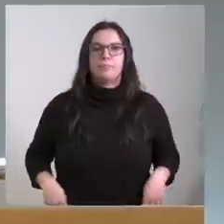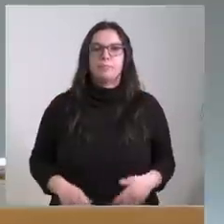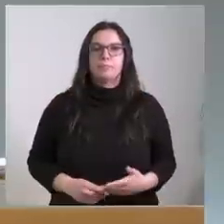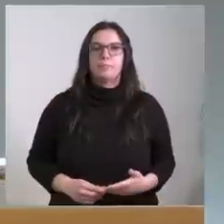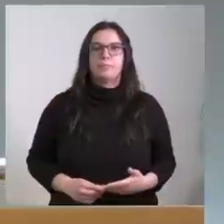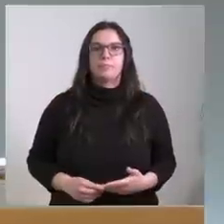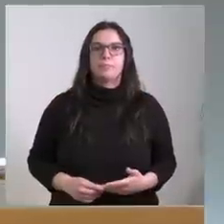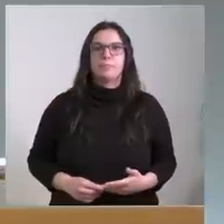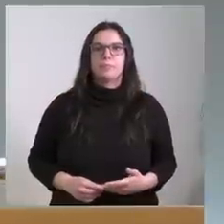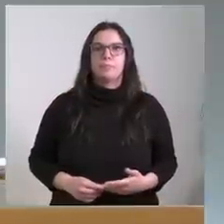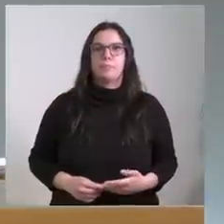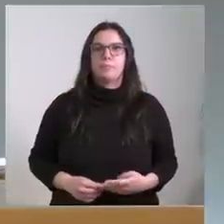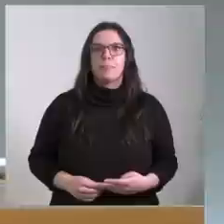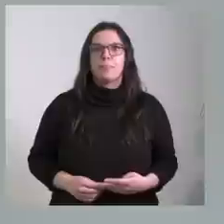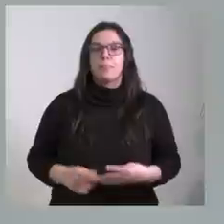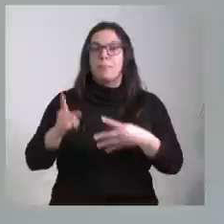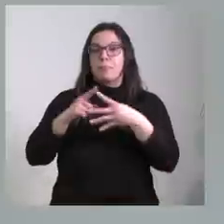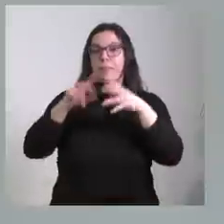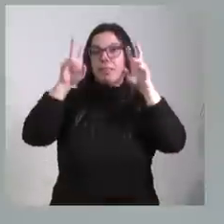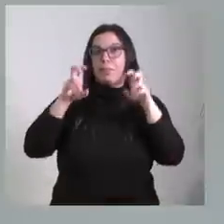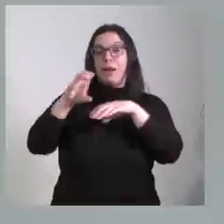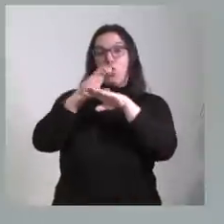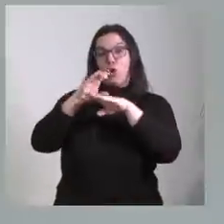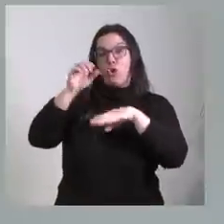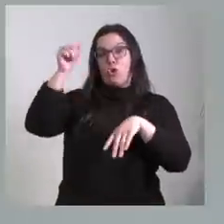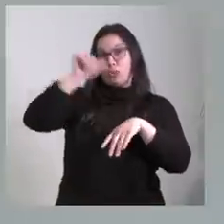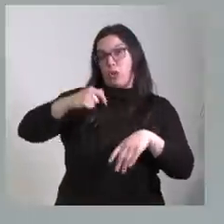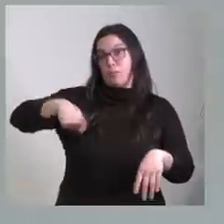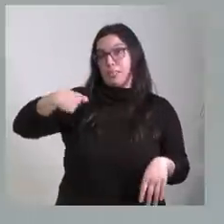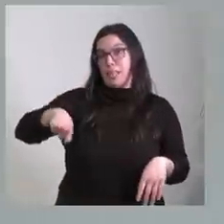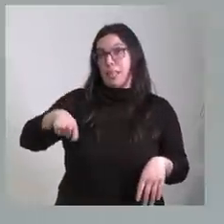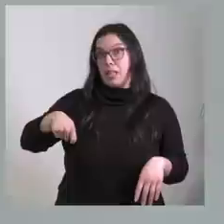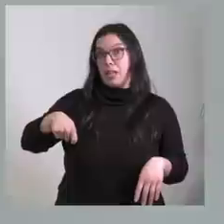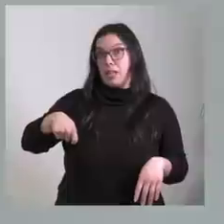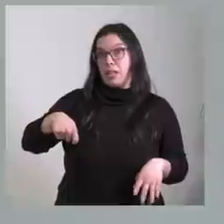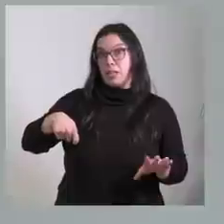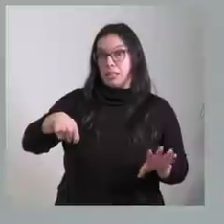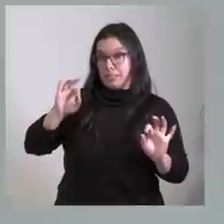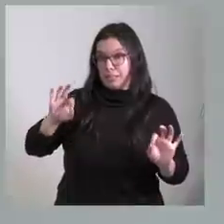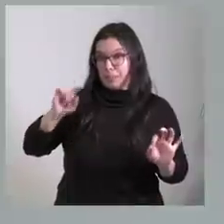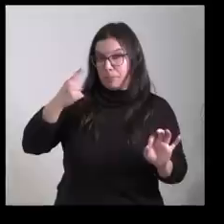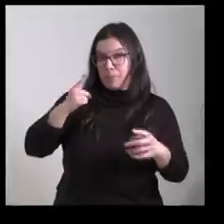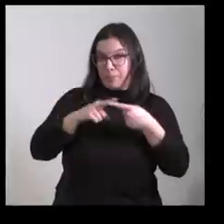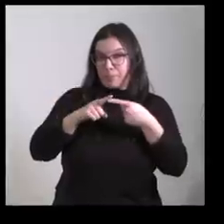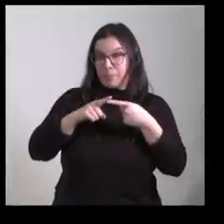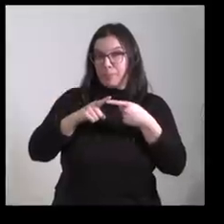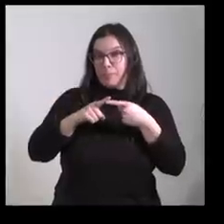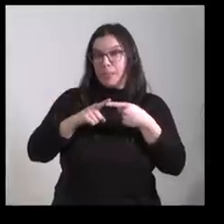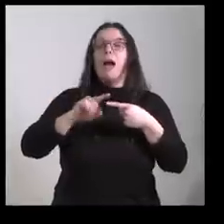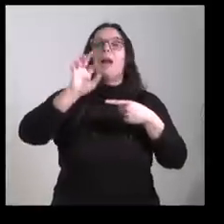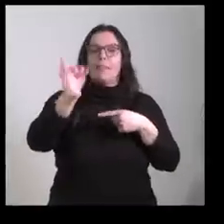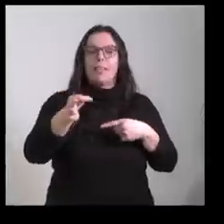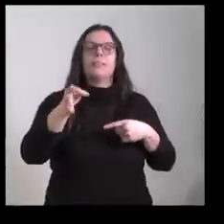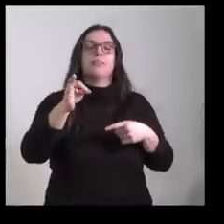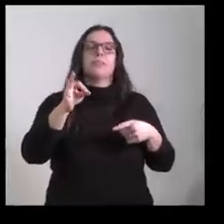la pregunta estaba circunscrita lo del consejero de Presidencia verdad o ha hecho una primera Sí el decreto de Concordia como le